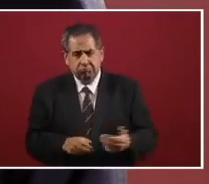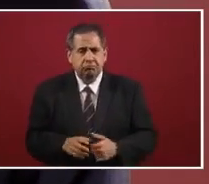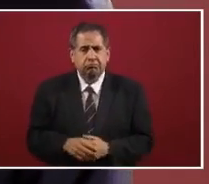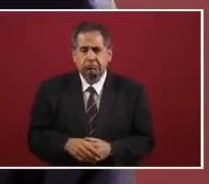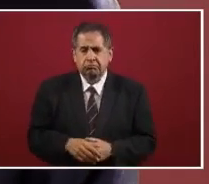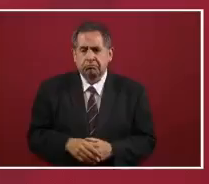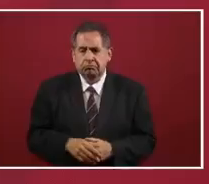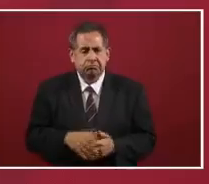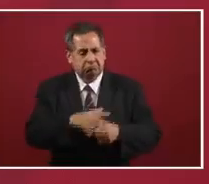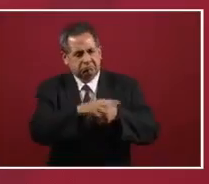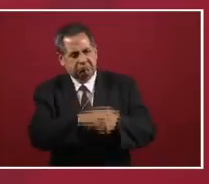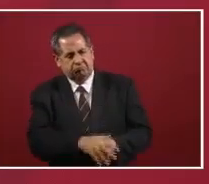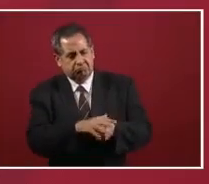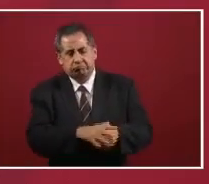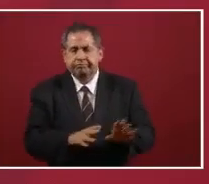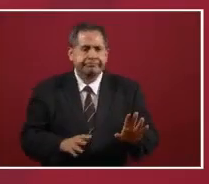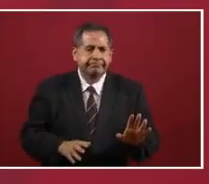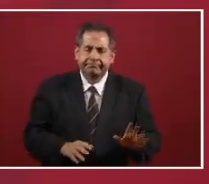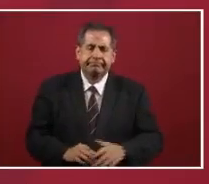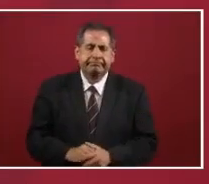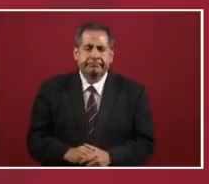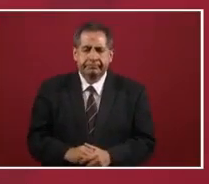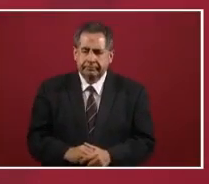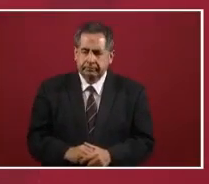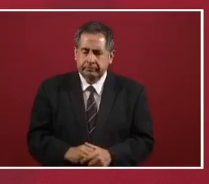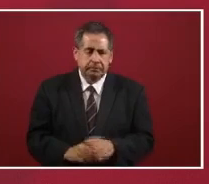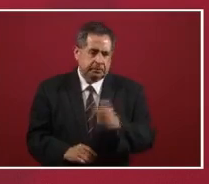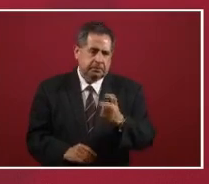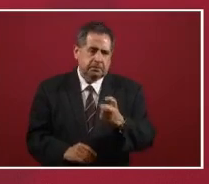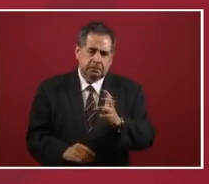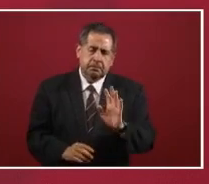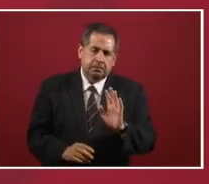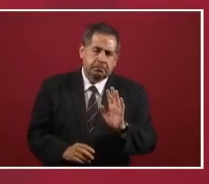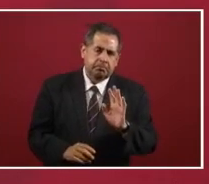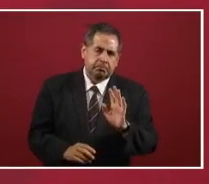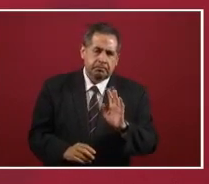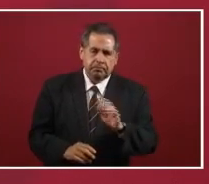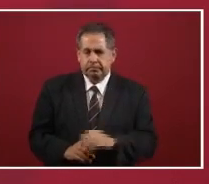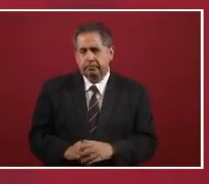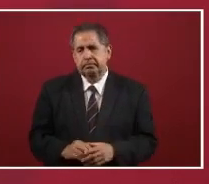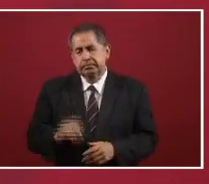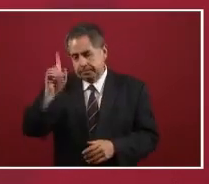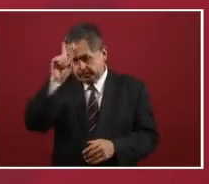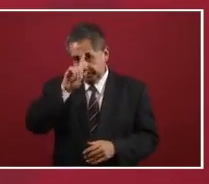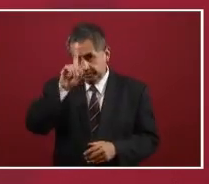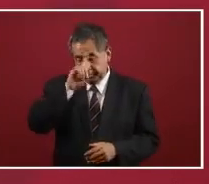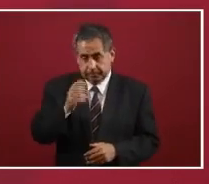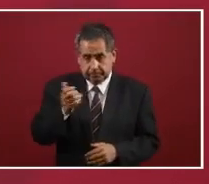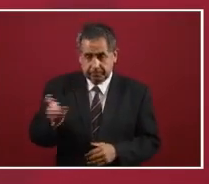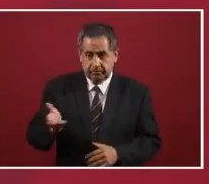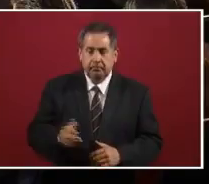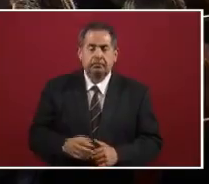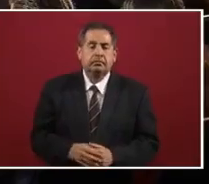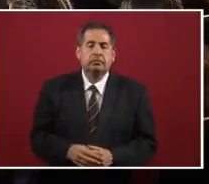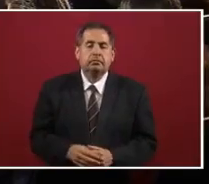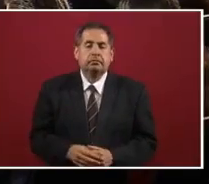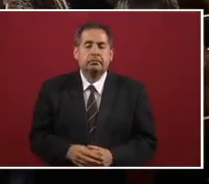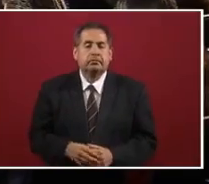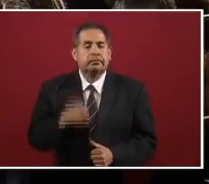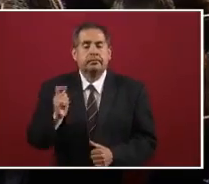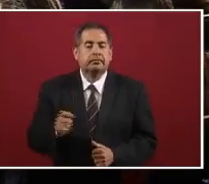haya represión. Eso es lo que nosotros recomendamos.